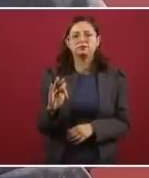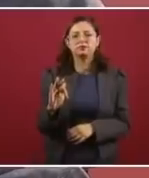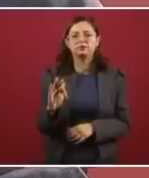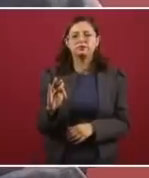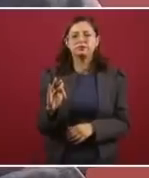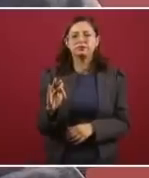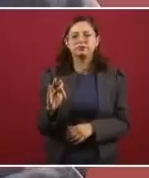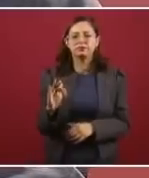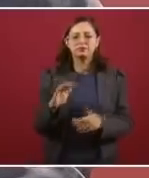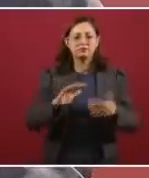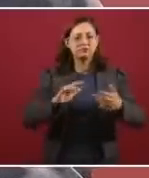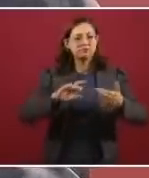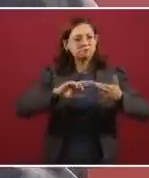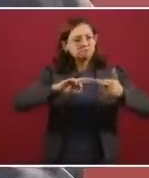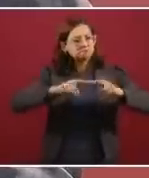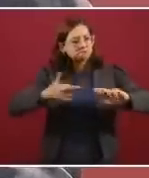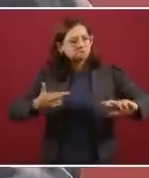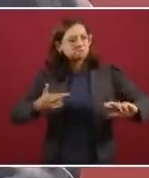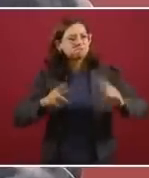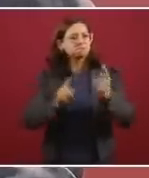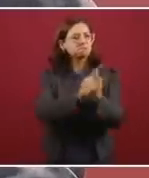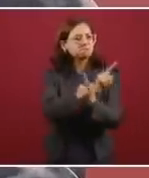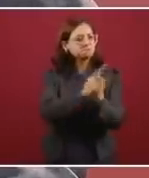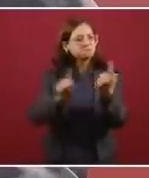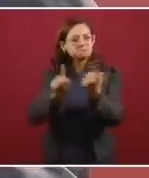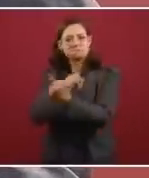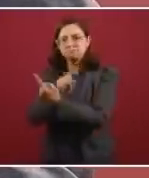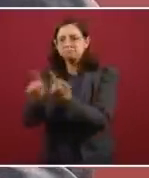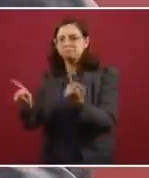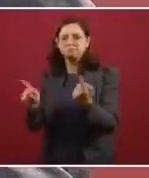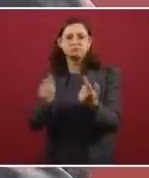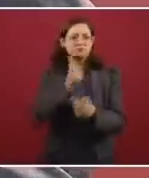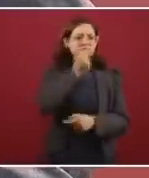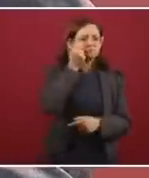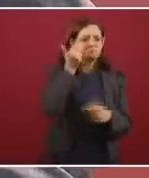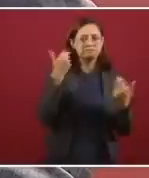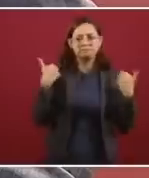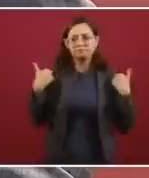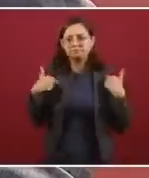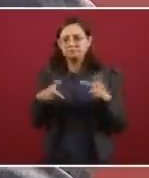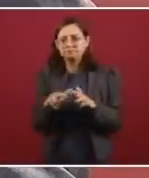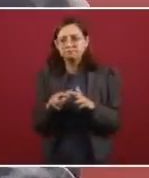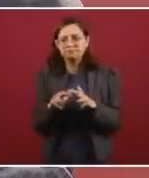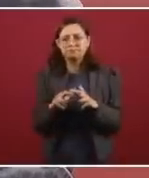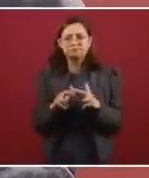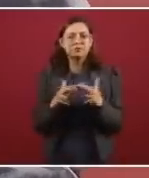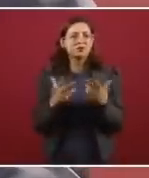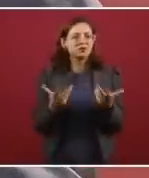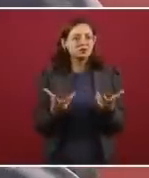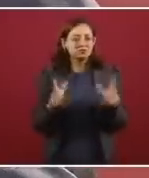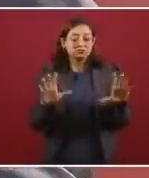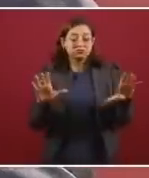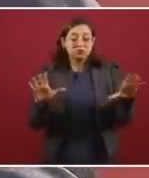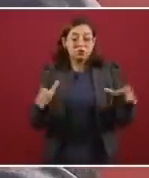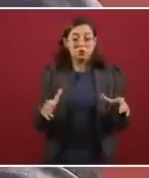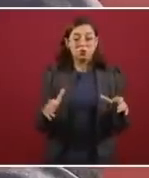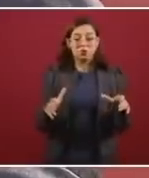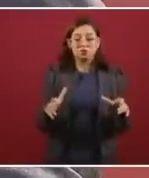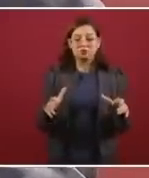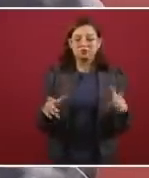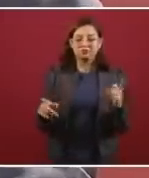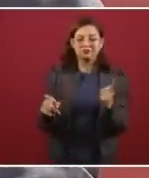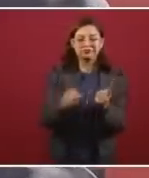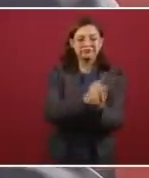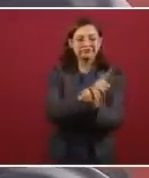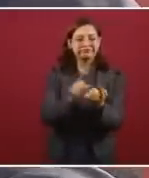se tengan relaciones entre alumnos, maestros. Es una comunidad y